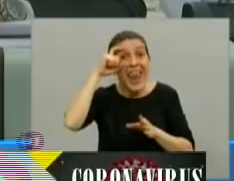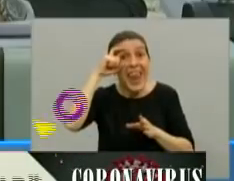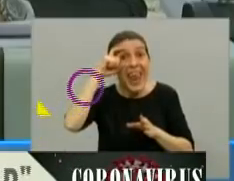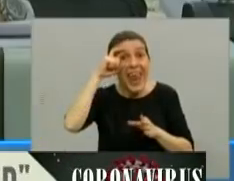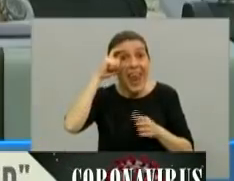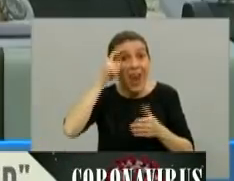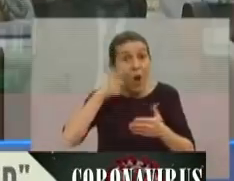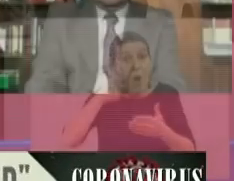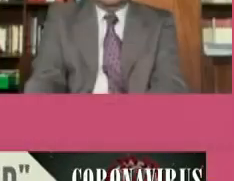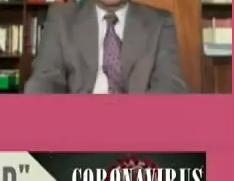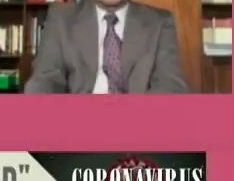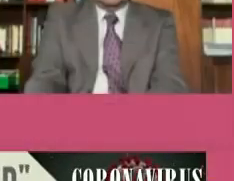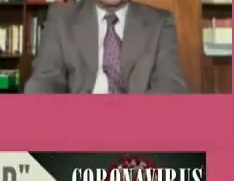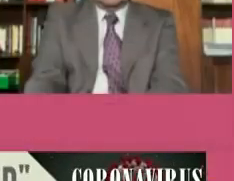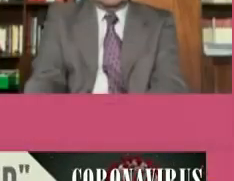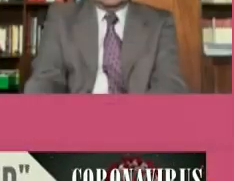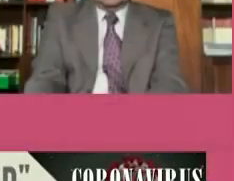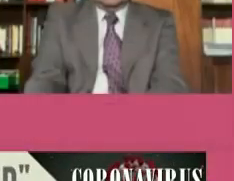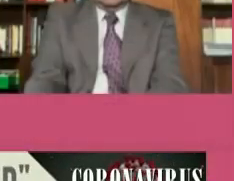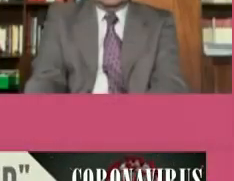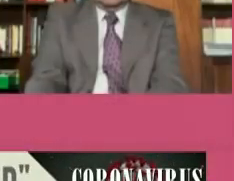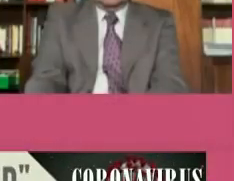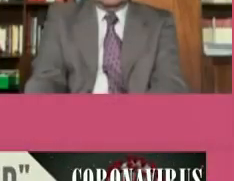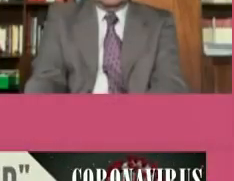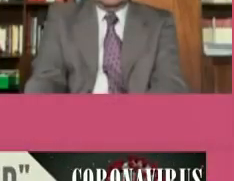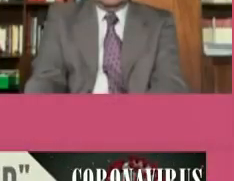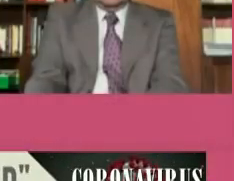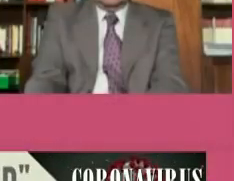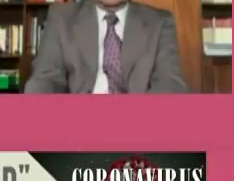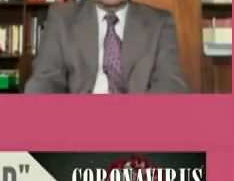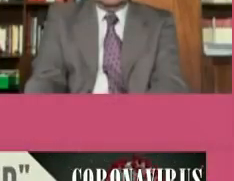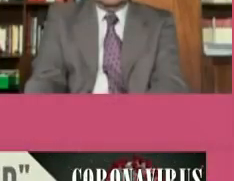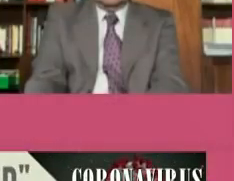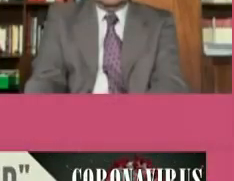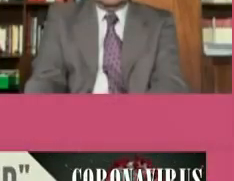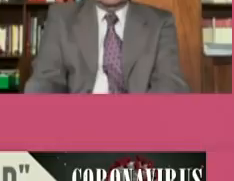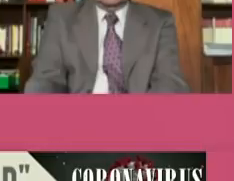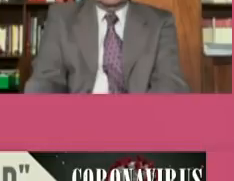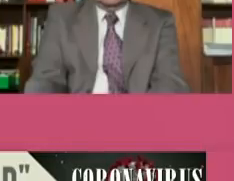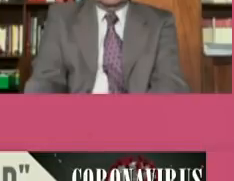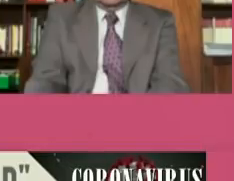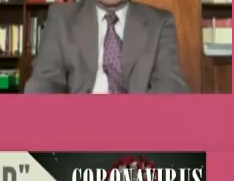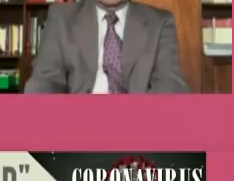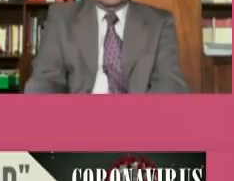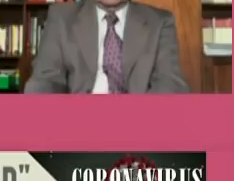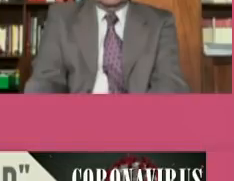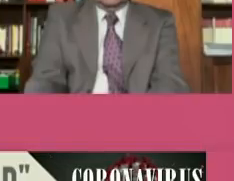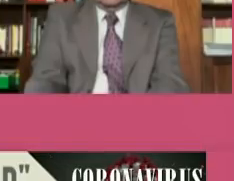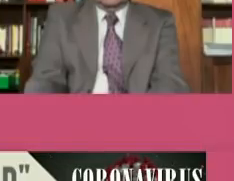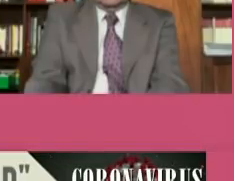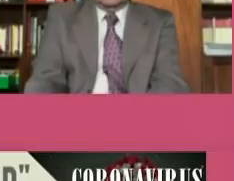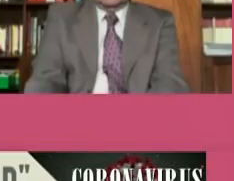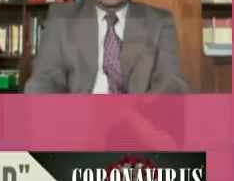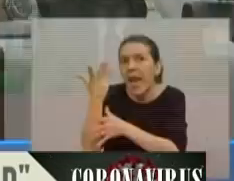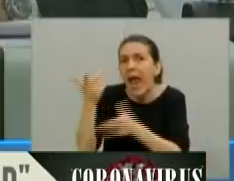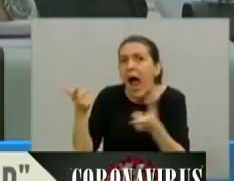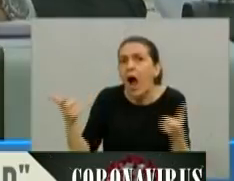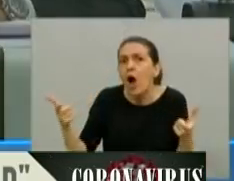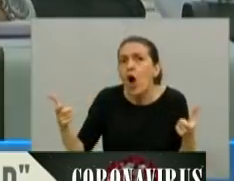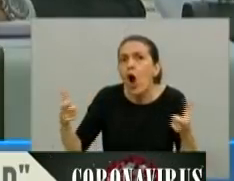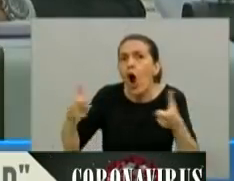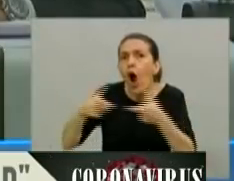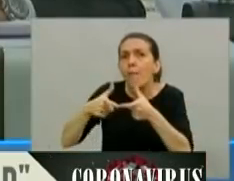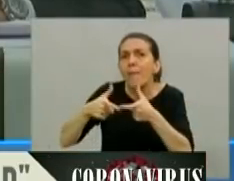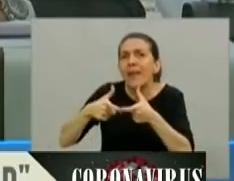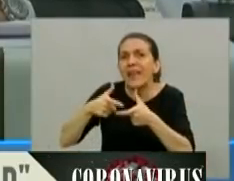la primera vez que el presidente participa a las otras provincias que tienen complicaciones con los casos. Sobre todo ahí estamos viendo a